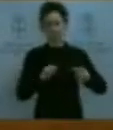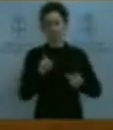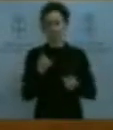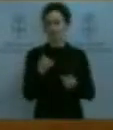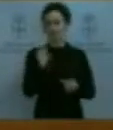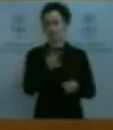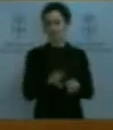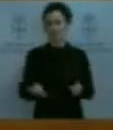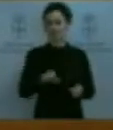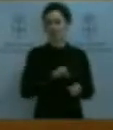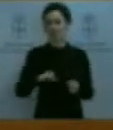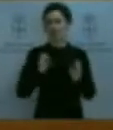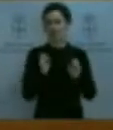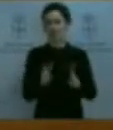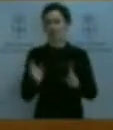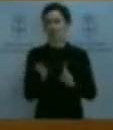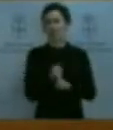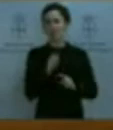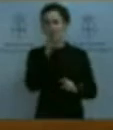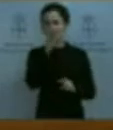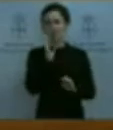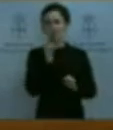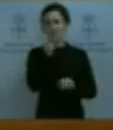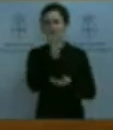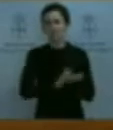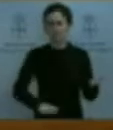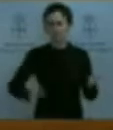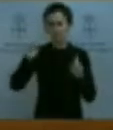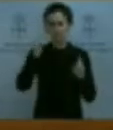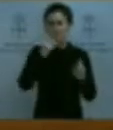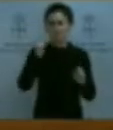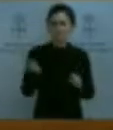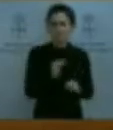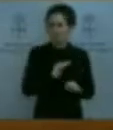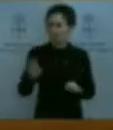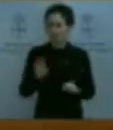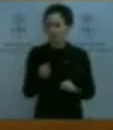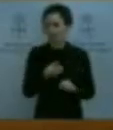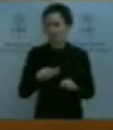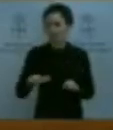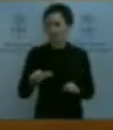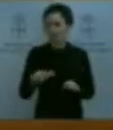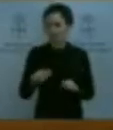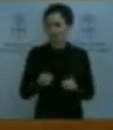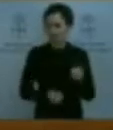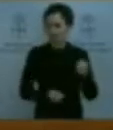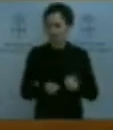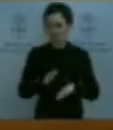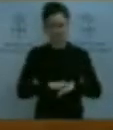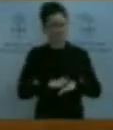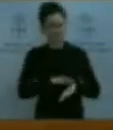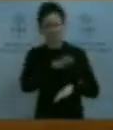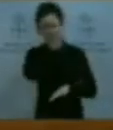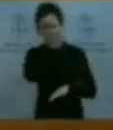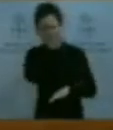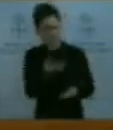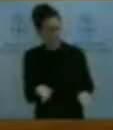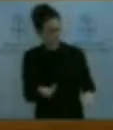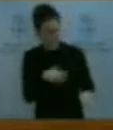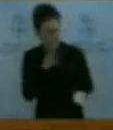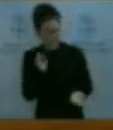informes educativos son las que mejores resultados sacan en la EBAU? Eso es curioso. Eso es cuanto menos curioso y eso perjudica